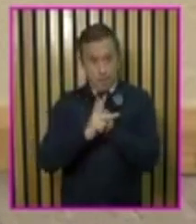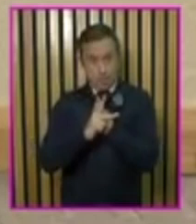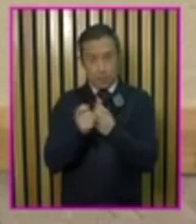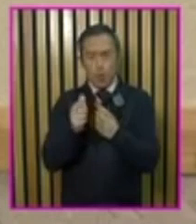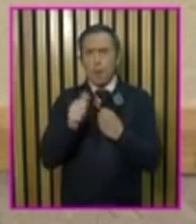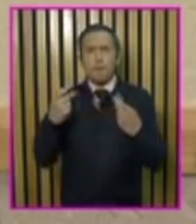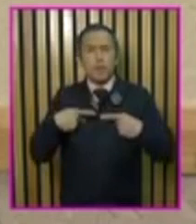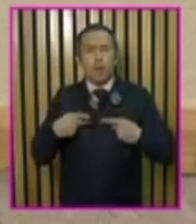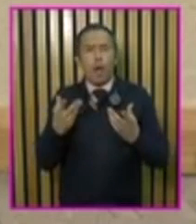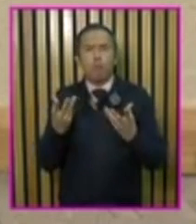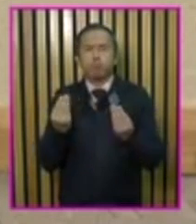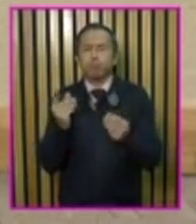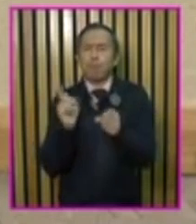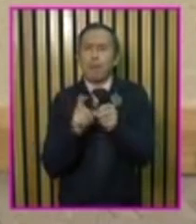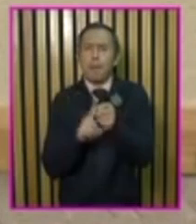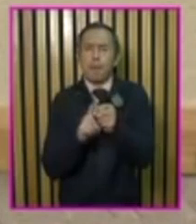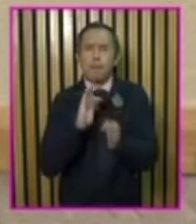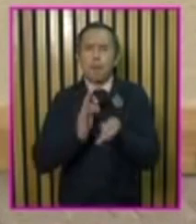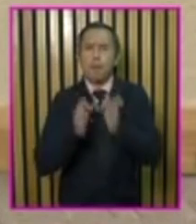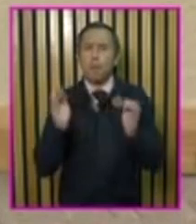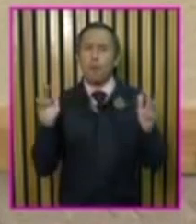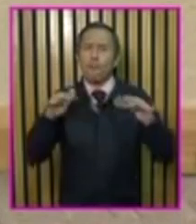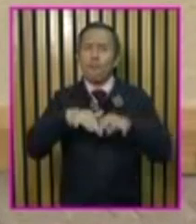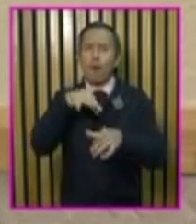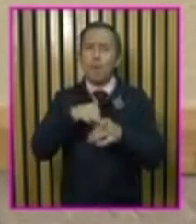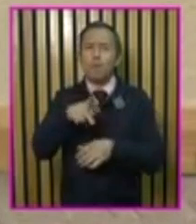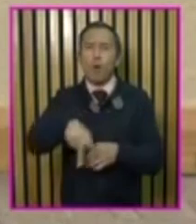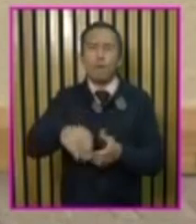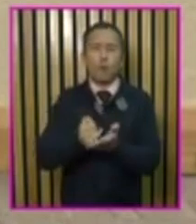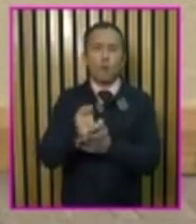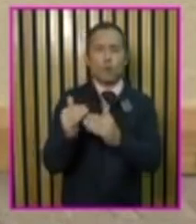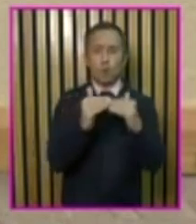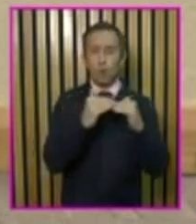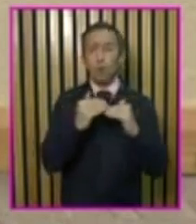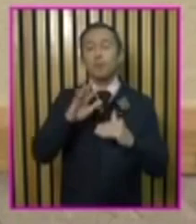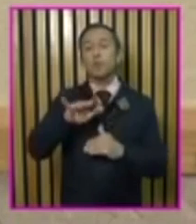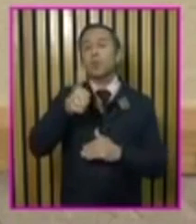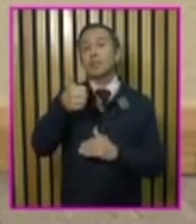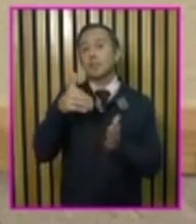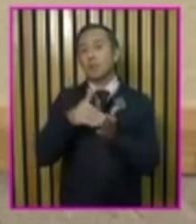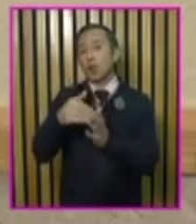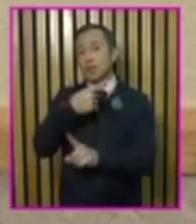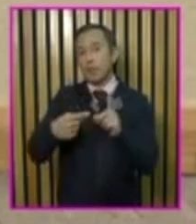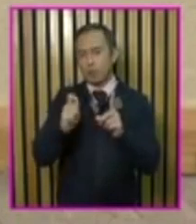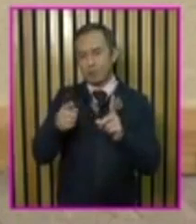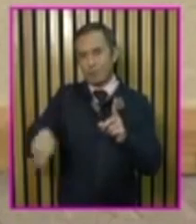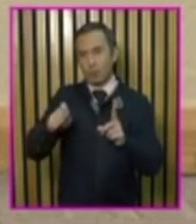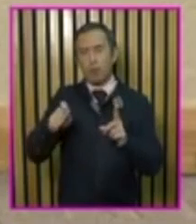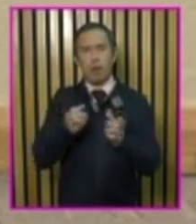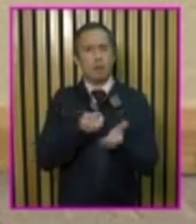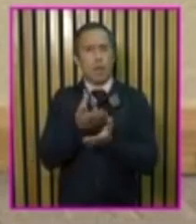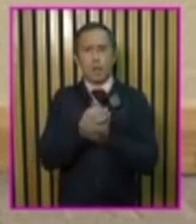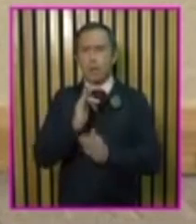electoral lorenzo córdova enfatizó que para fortalecer la vida democrática se requiere pesos y contrapesos así como